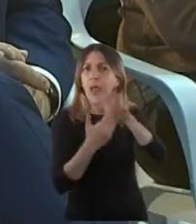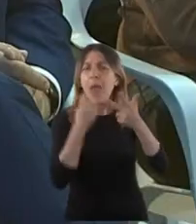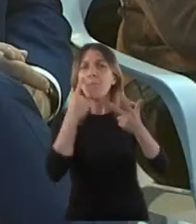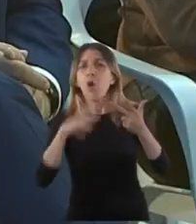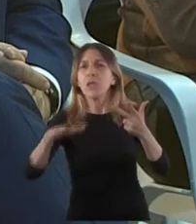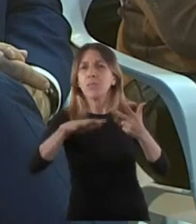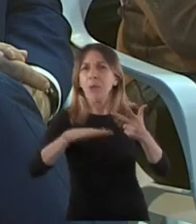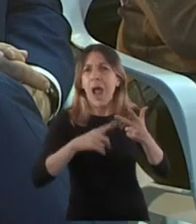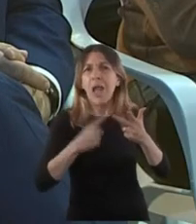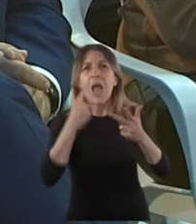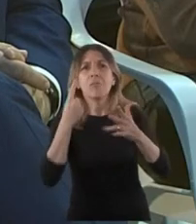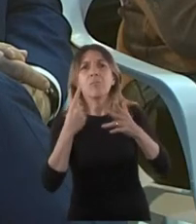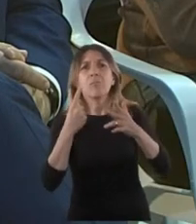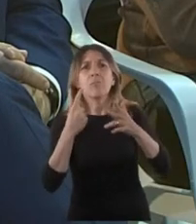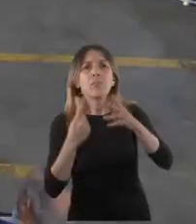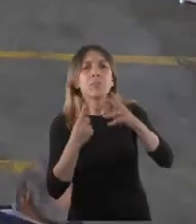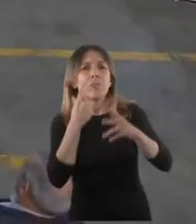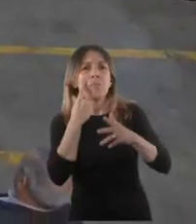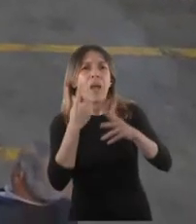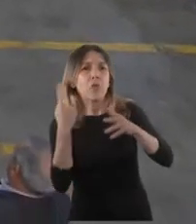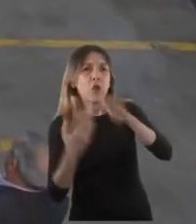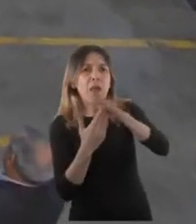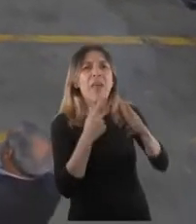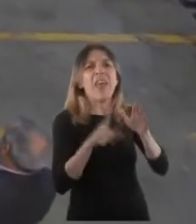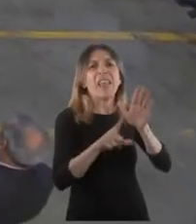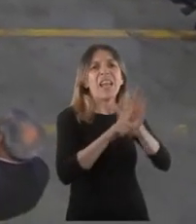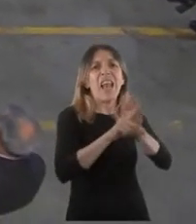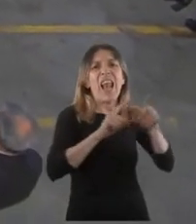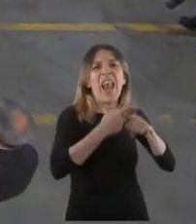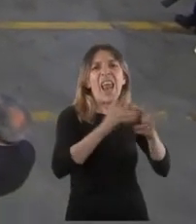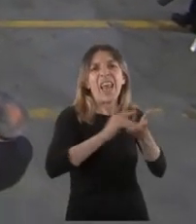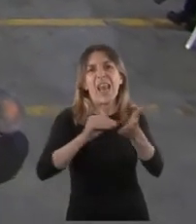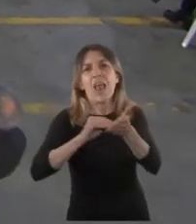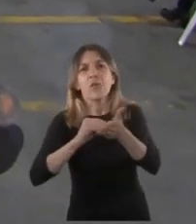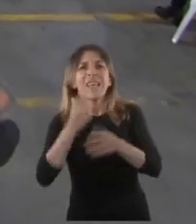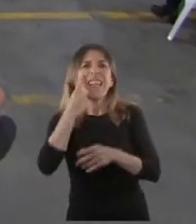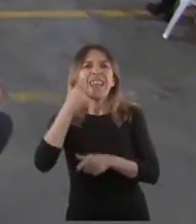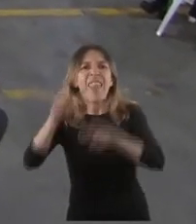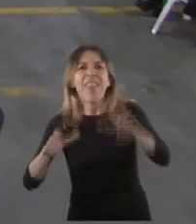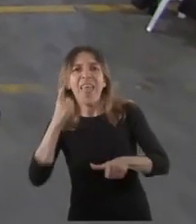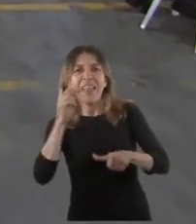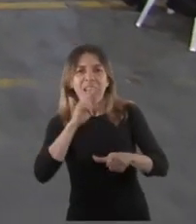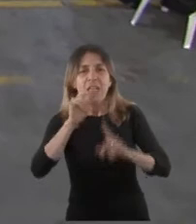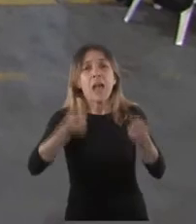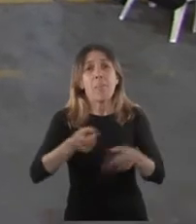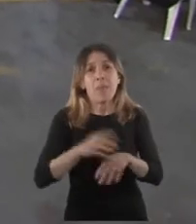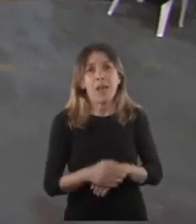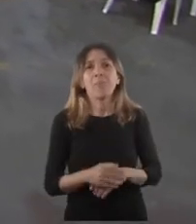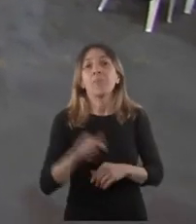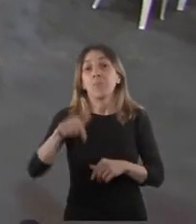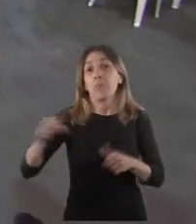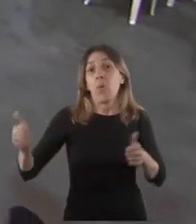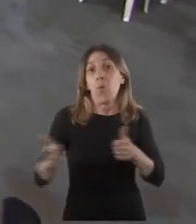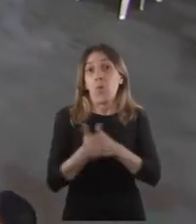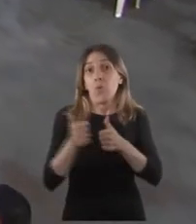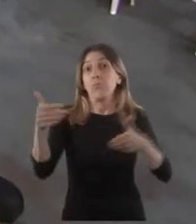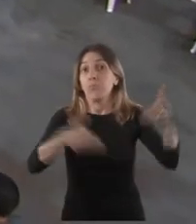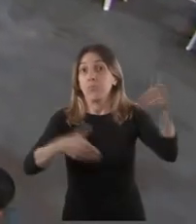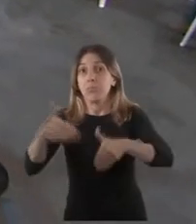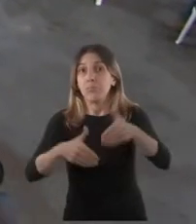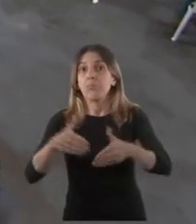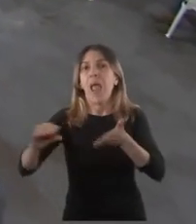municipales, legisladoras y legisladoras, e intendentas e intendentes. También nos acompañan